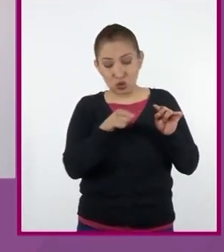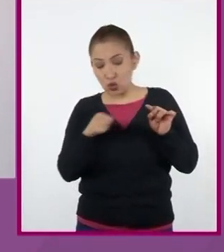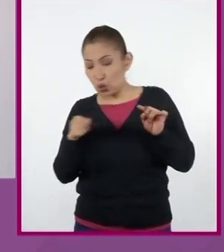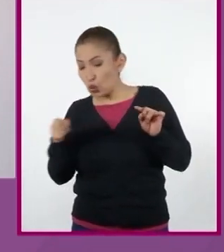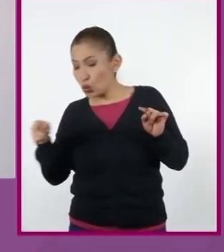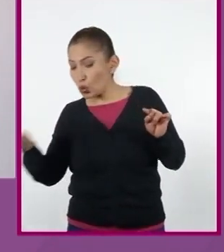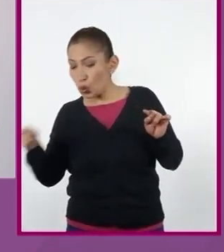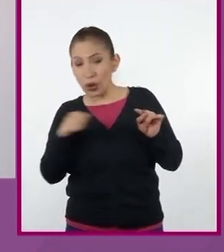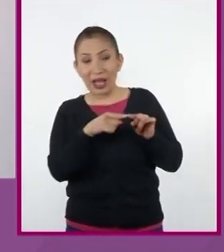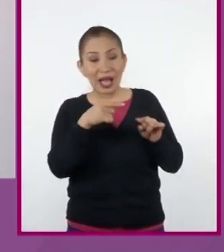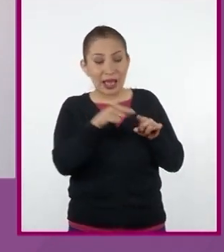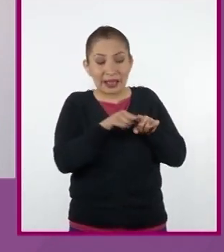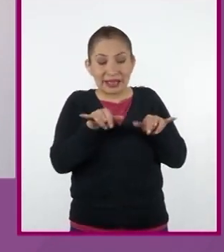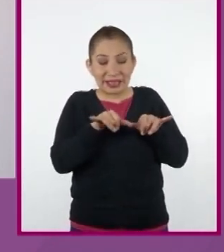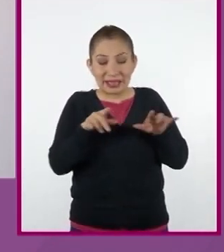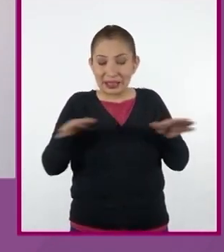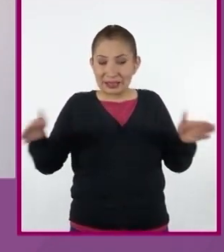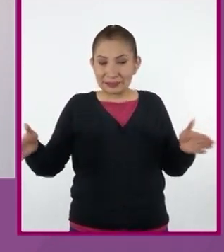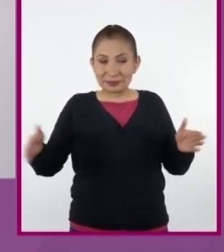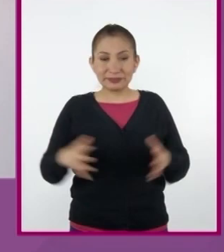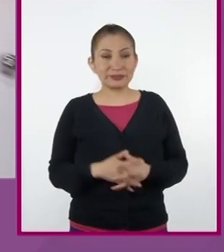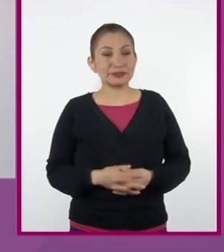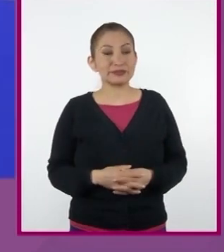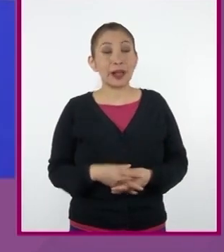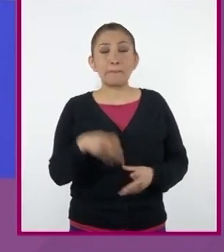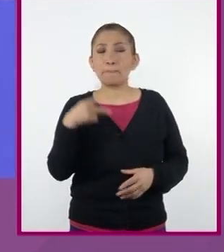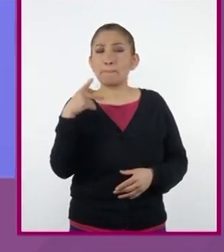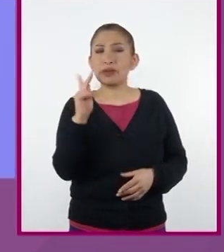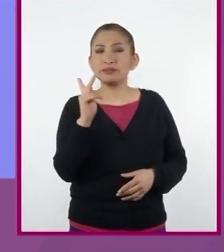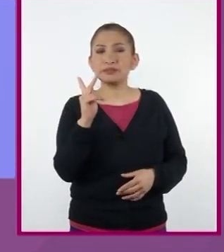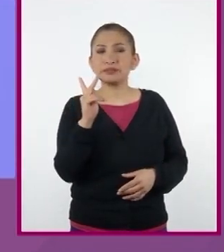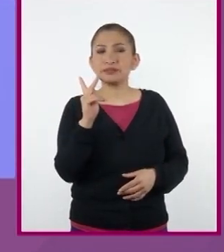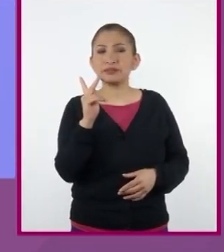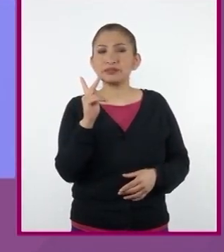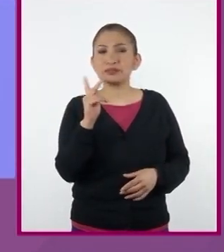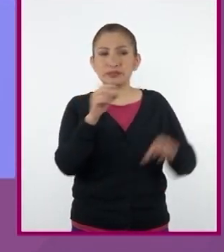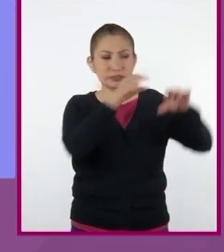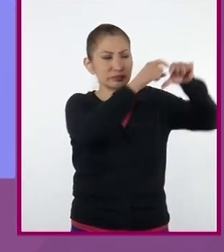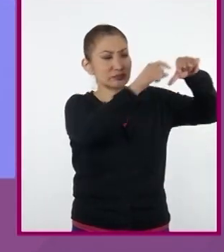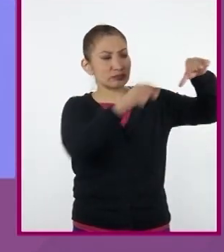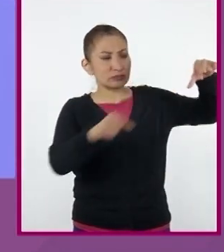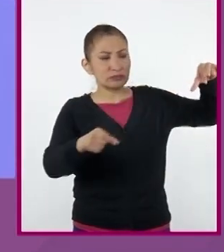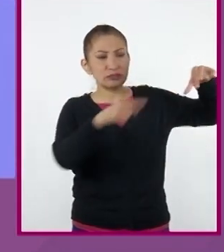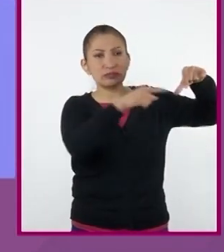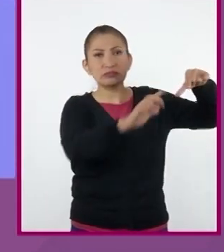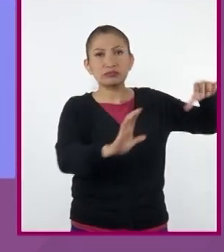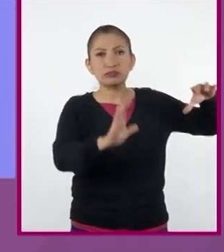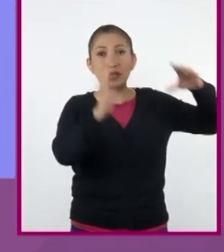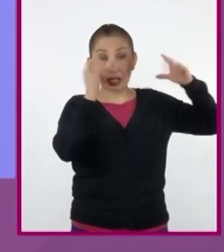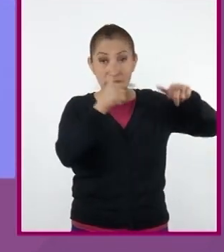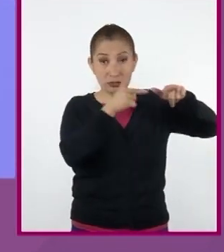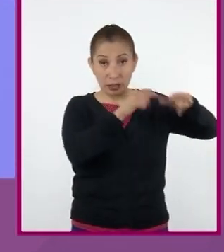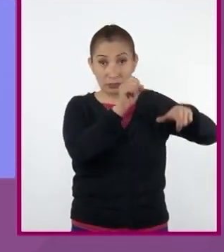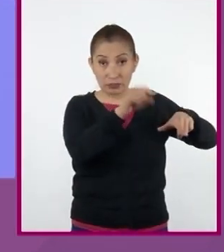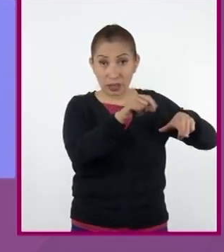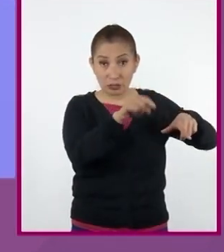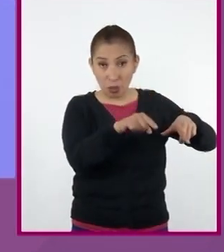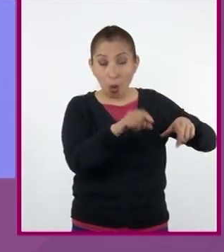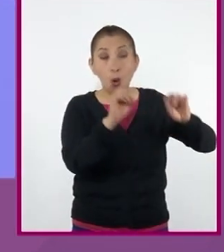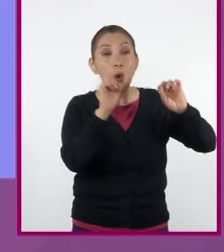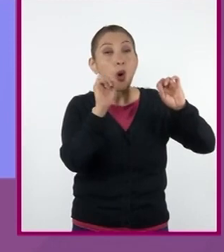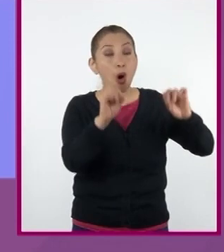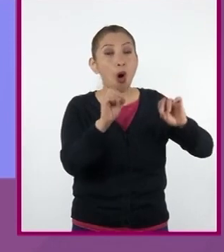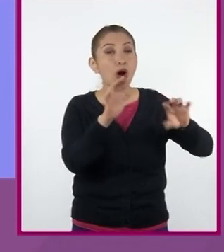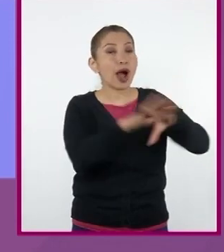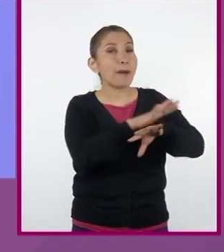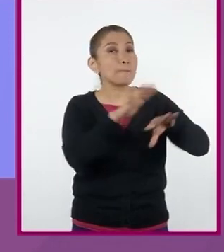recorrido en cierta distancia. Pero, ¿en el riel? ¿Su aceleración se mantiene constante o